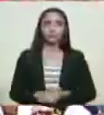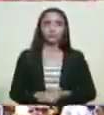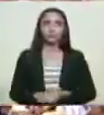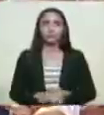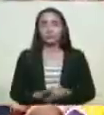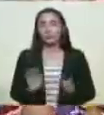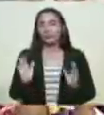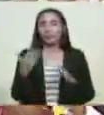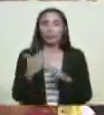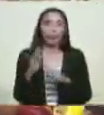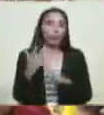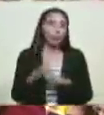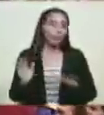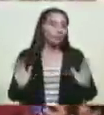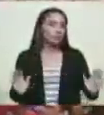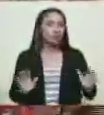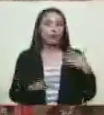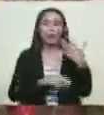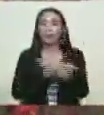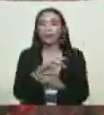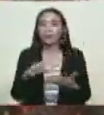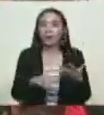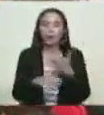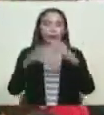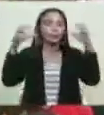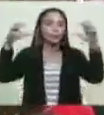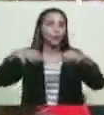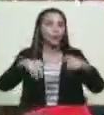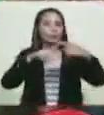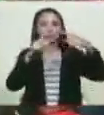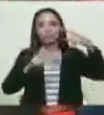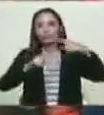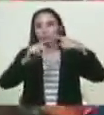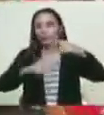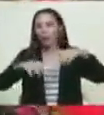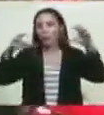Llueva, truene o relampaguee.